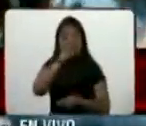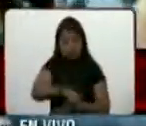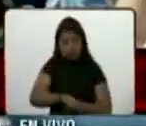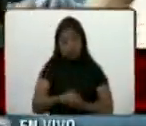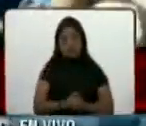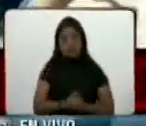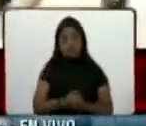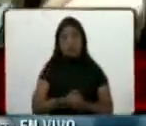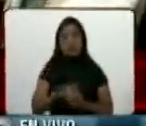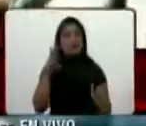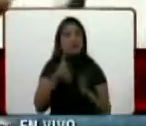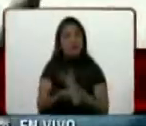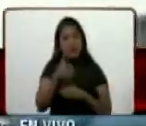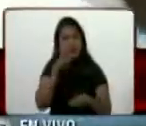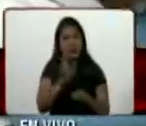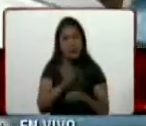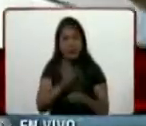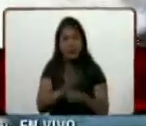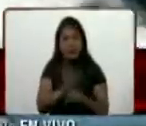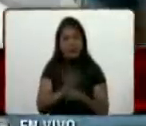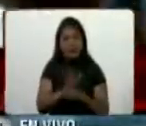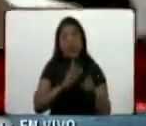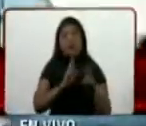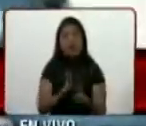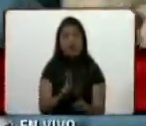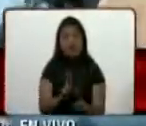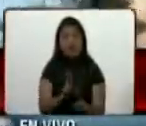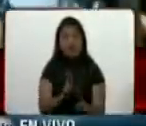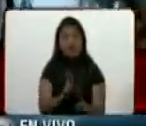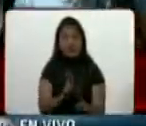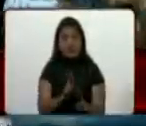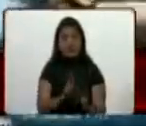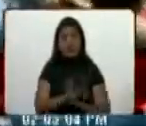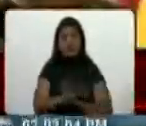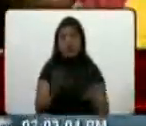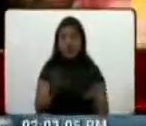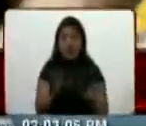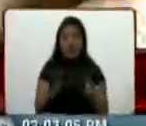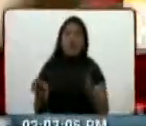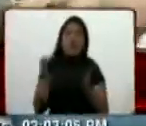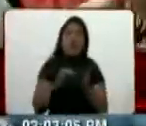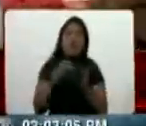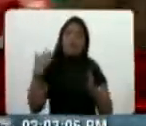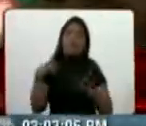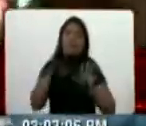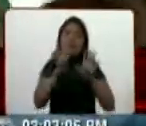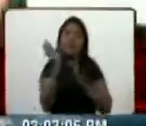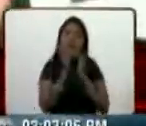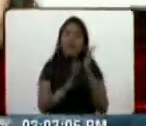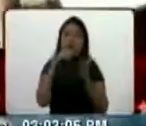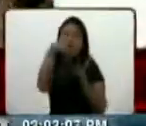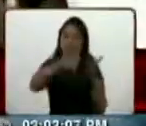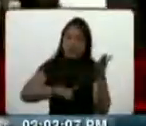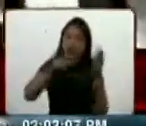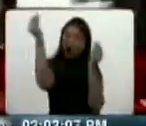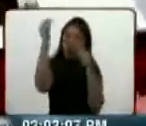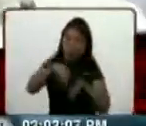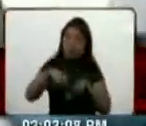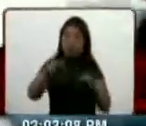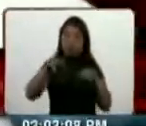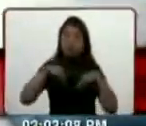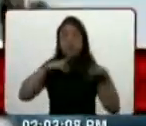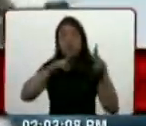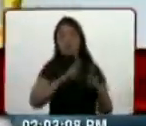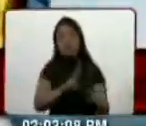del blindaje de los resultados, ha emitido pasado 9 de abril un documento de adhesión, un acuerdo donde se reconocen los